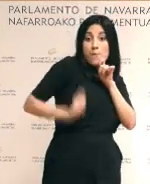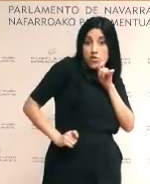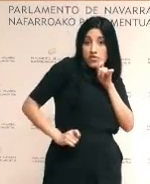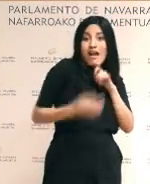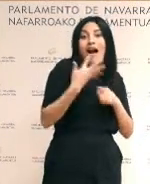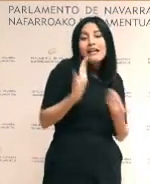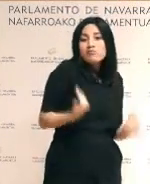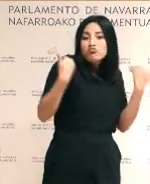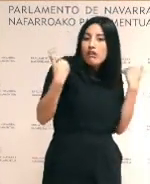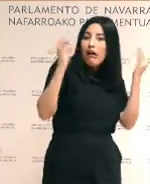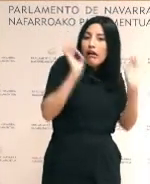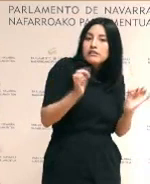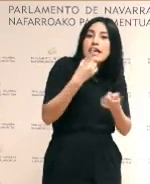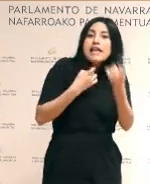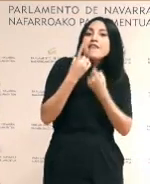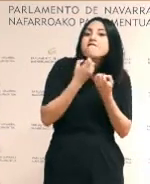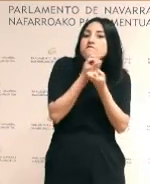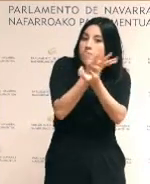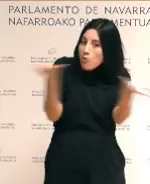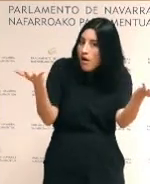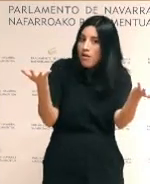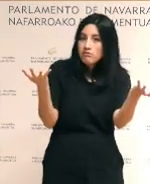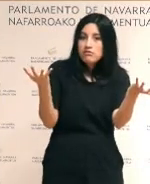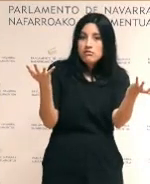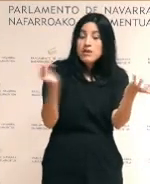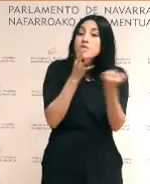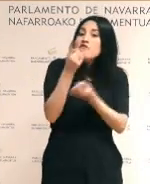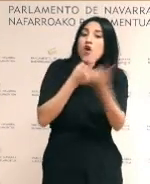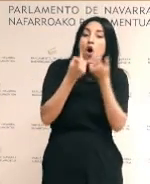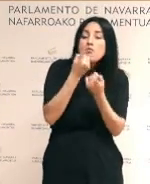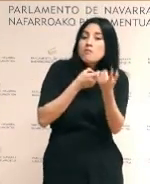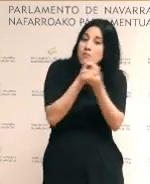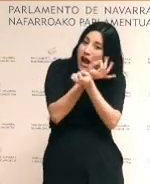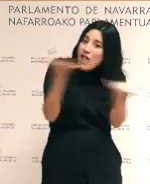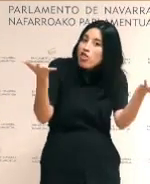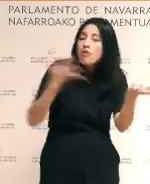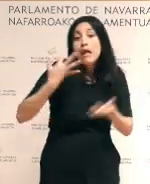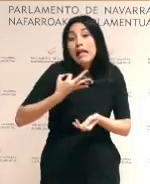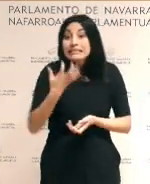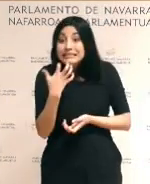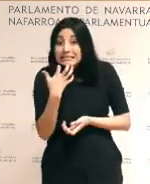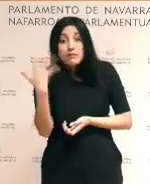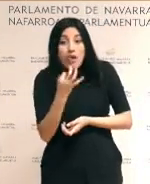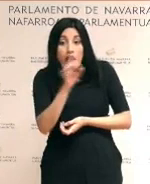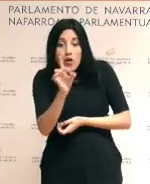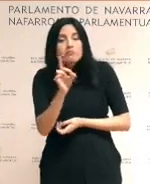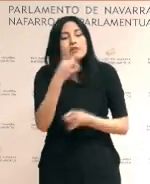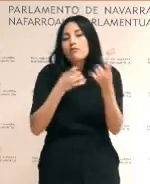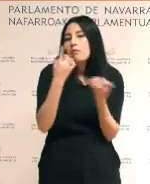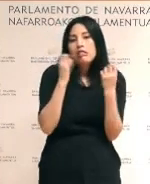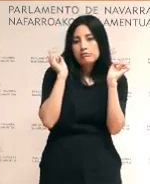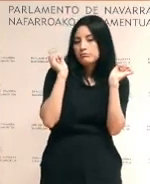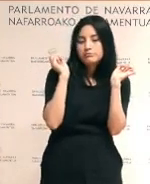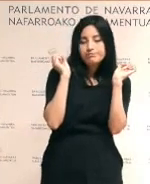de informar. Ya han oído bien, información veraz, porque la información periodística o es veraz o no es información. Del mismo modo que, si bien